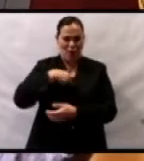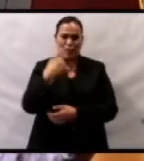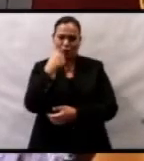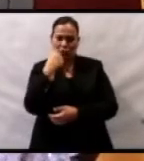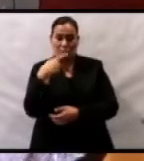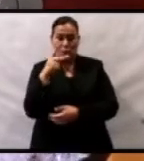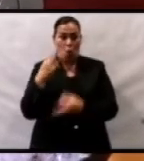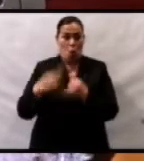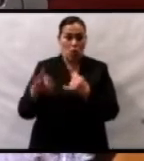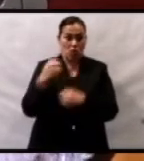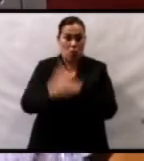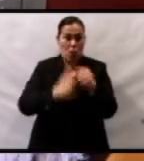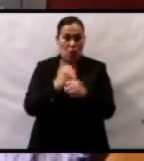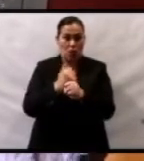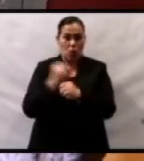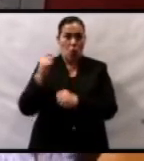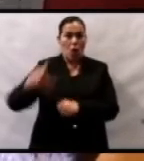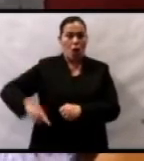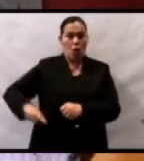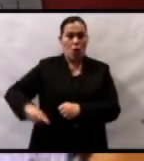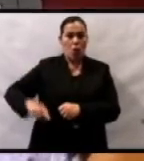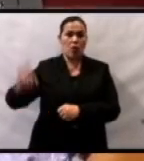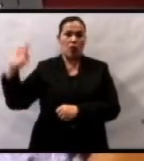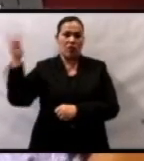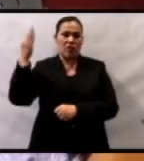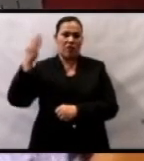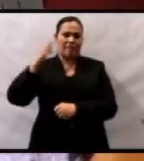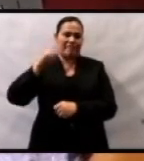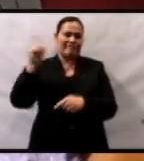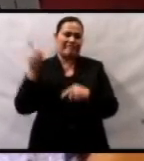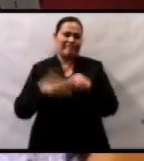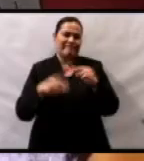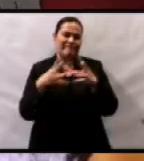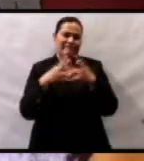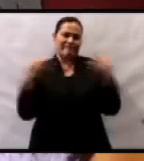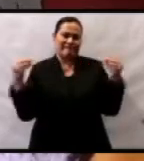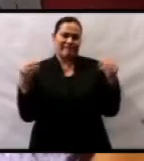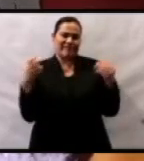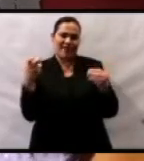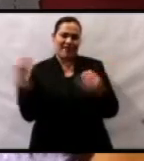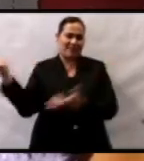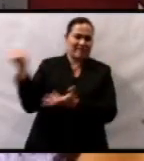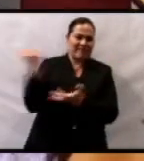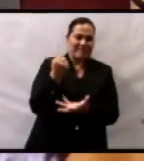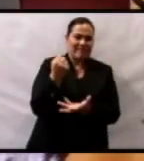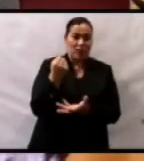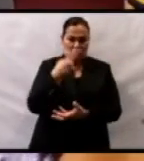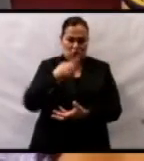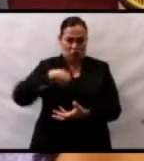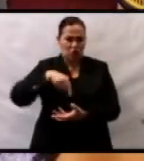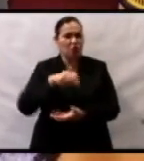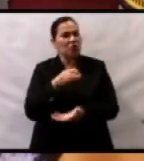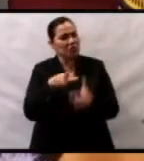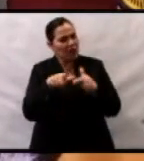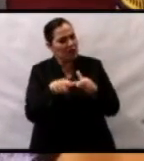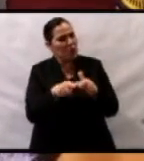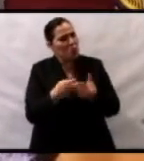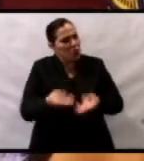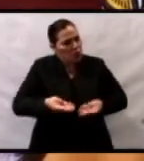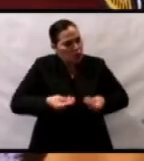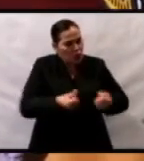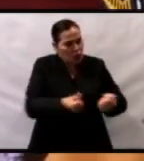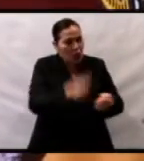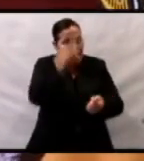el gobierno federal no dio este apoyo. A pesar de ello, nosotros seguimos invirtiendo en